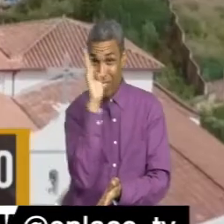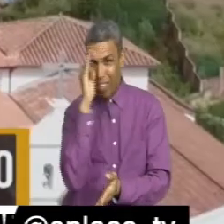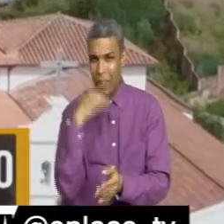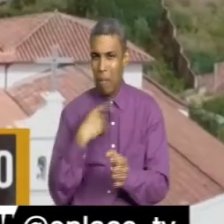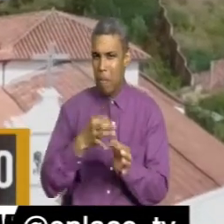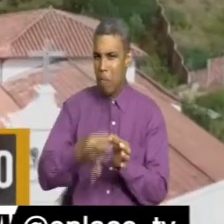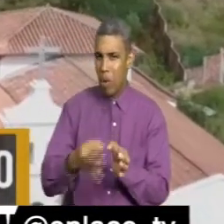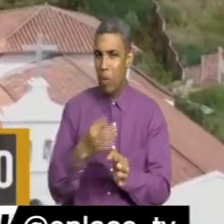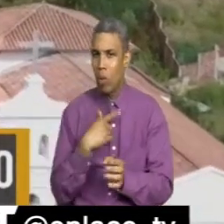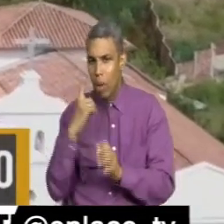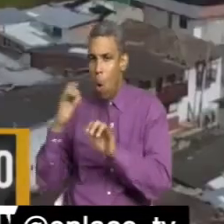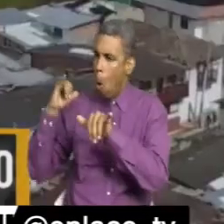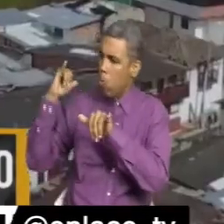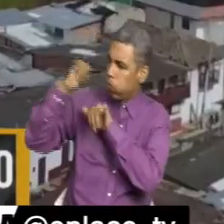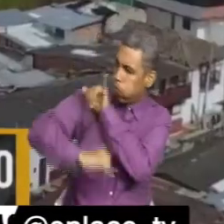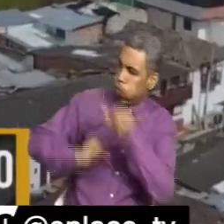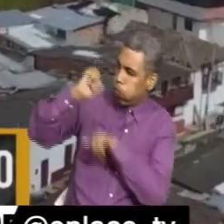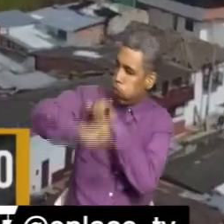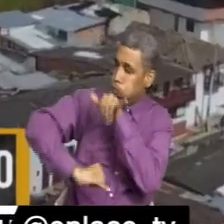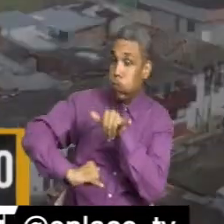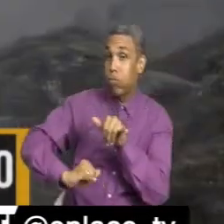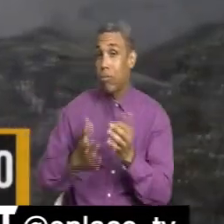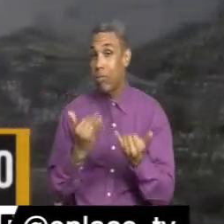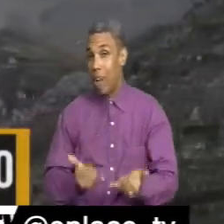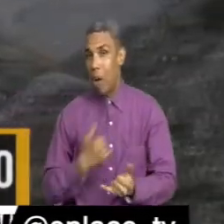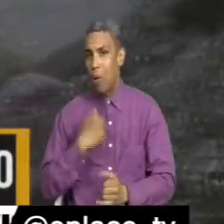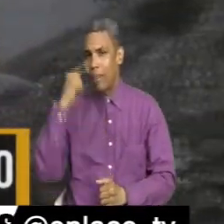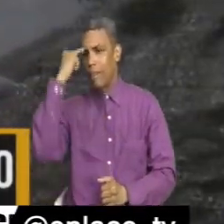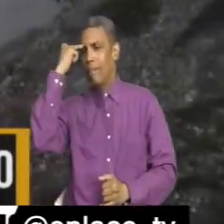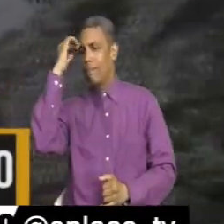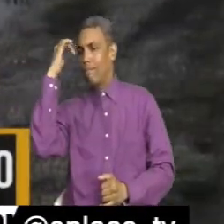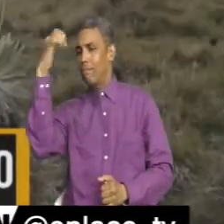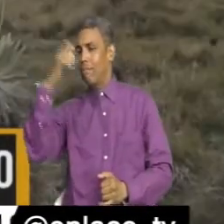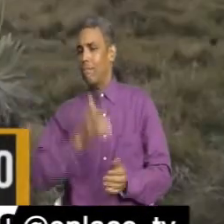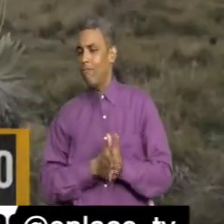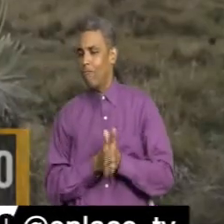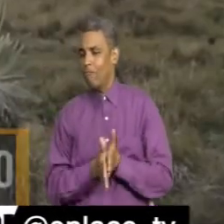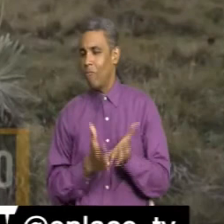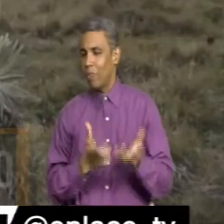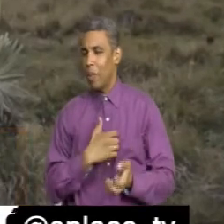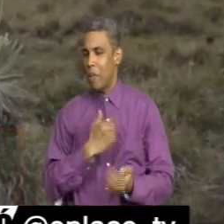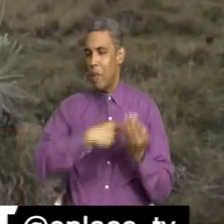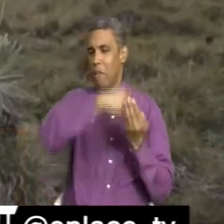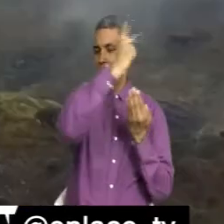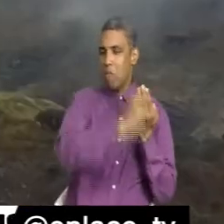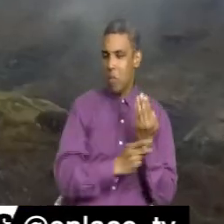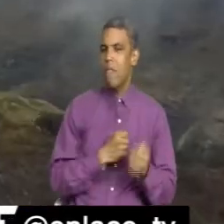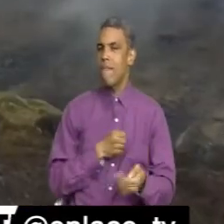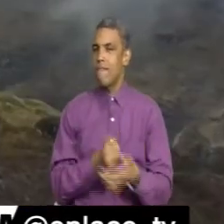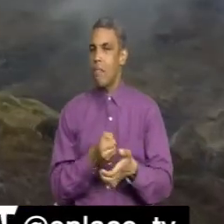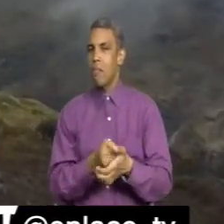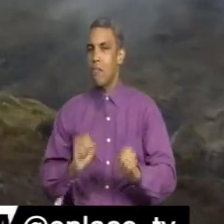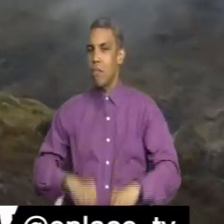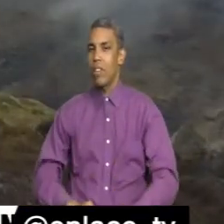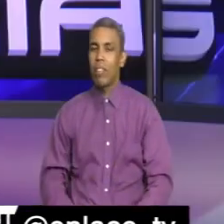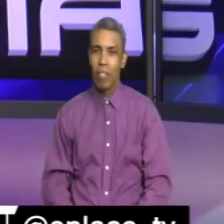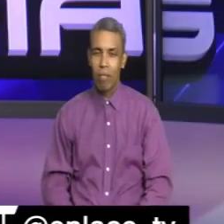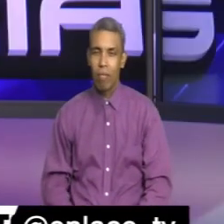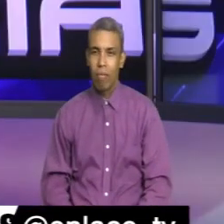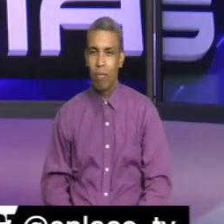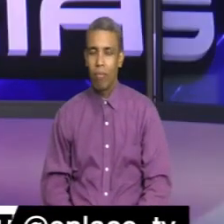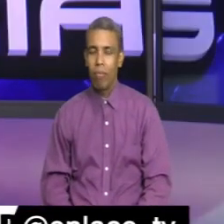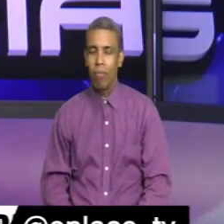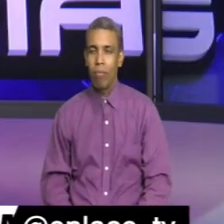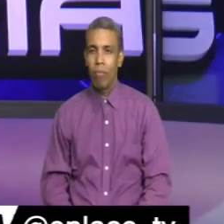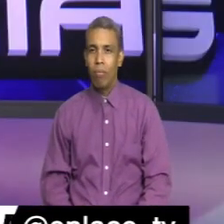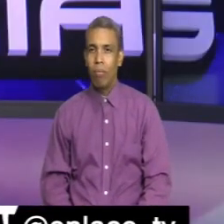de vuelos comerciales, son algunas de las obras que el gobierno de Didier Tavera garantizó en el departamento.